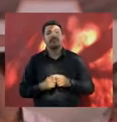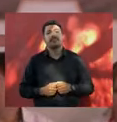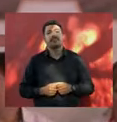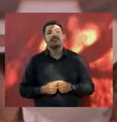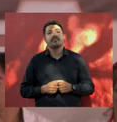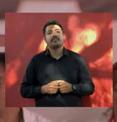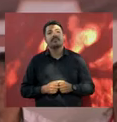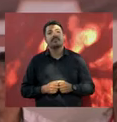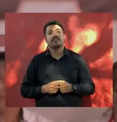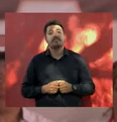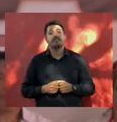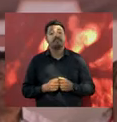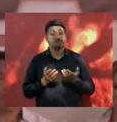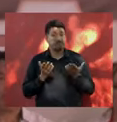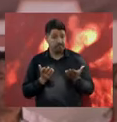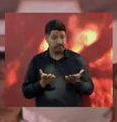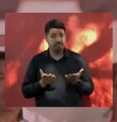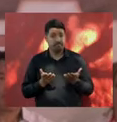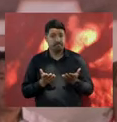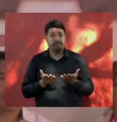Y es que...